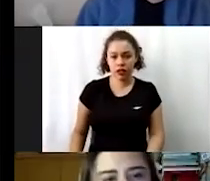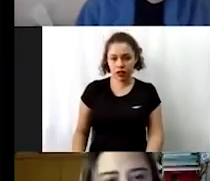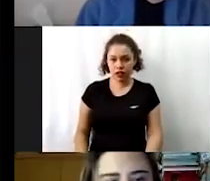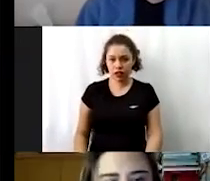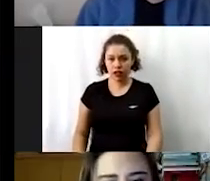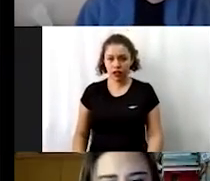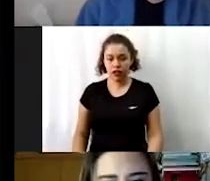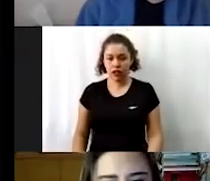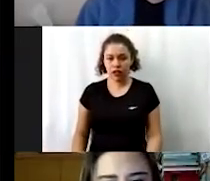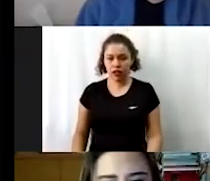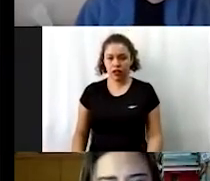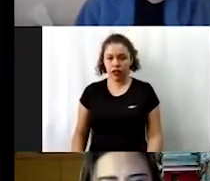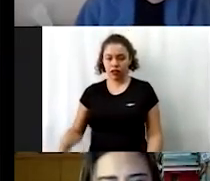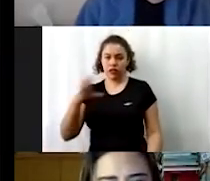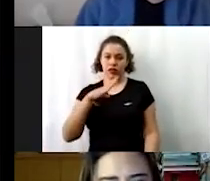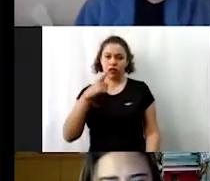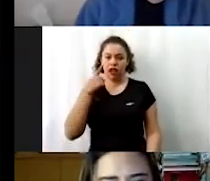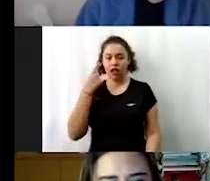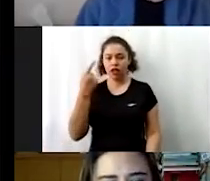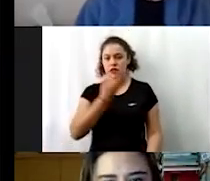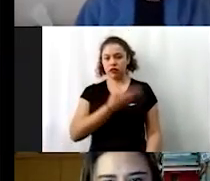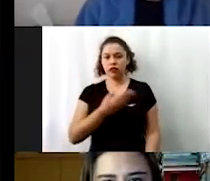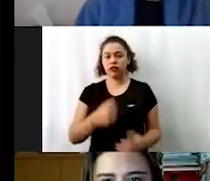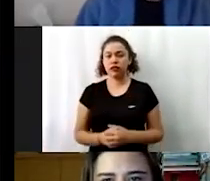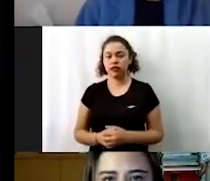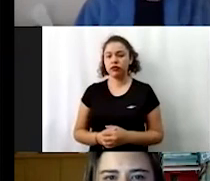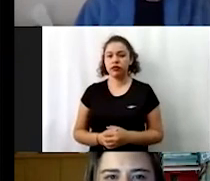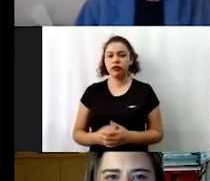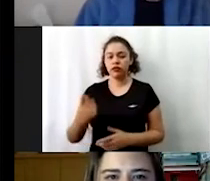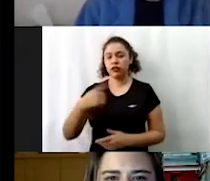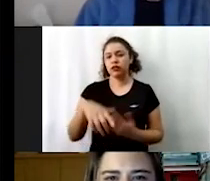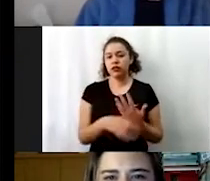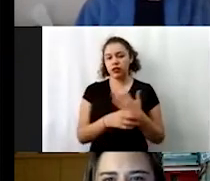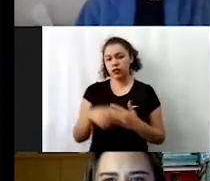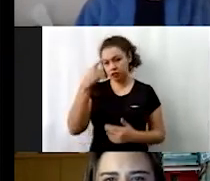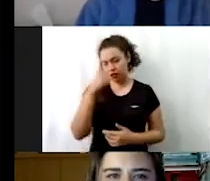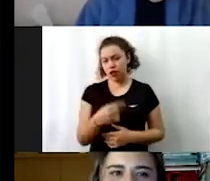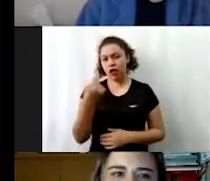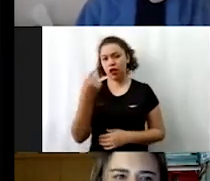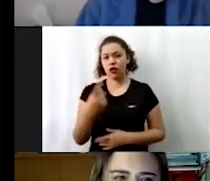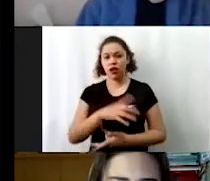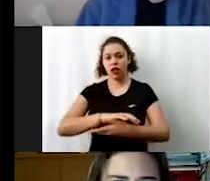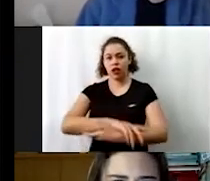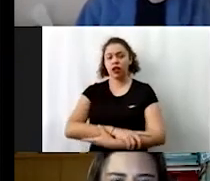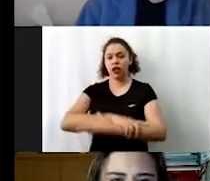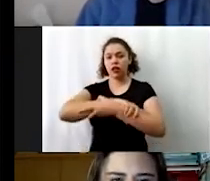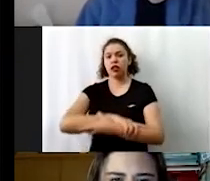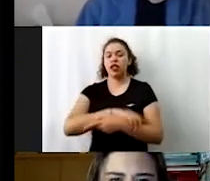y es prácticamente lo que dicen es que para que una alianza multiactor